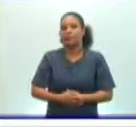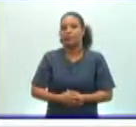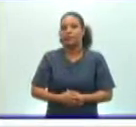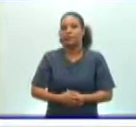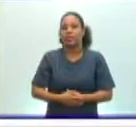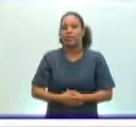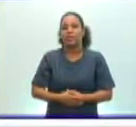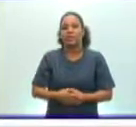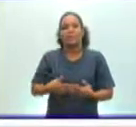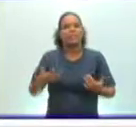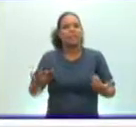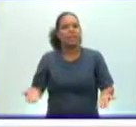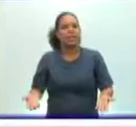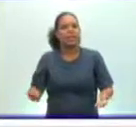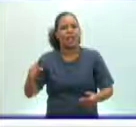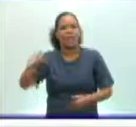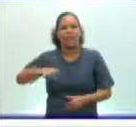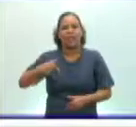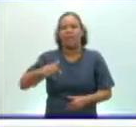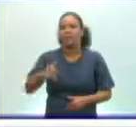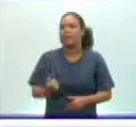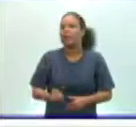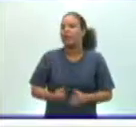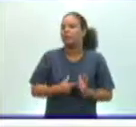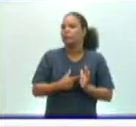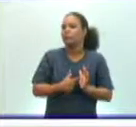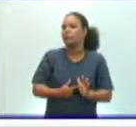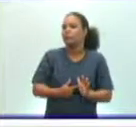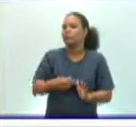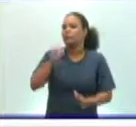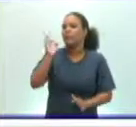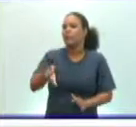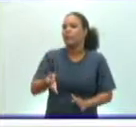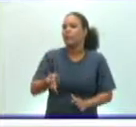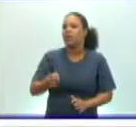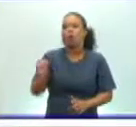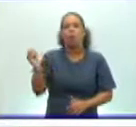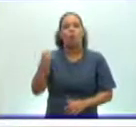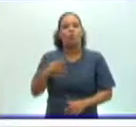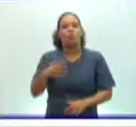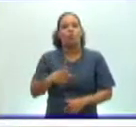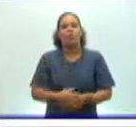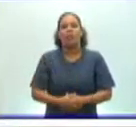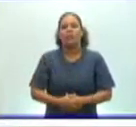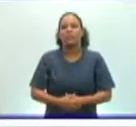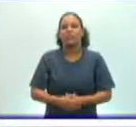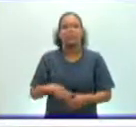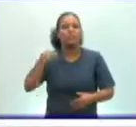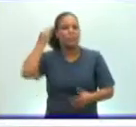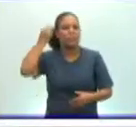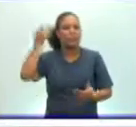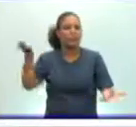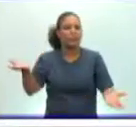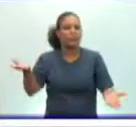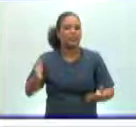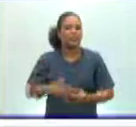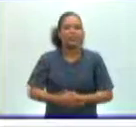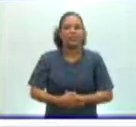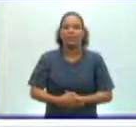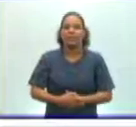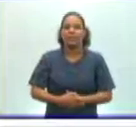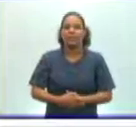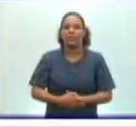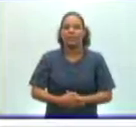¿Será esta proposición verdadera o falsa? ¿Qué crees?